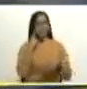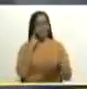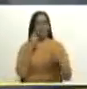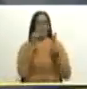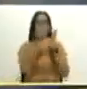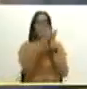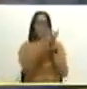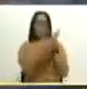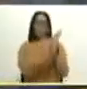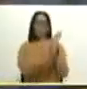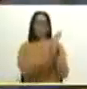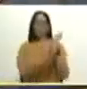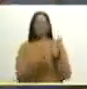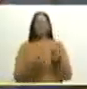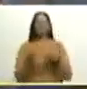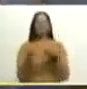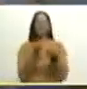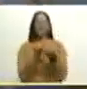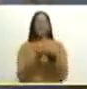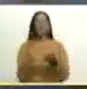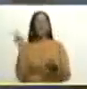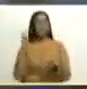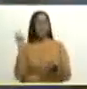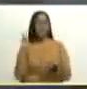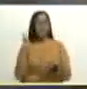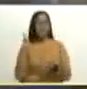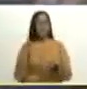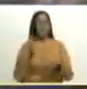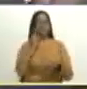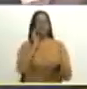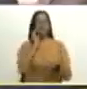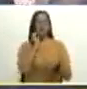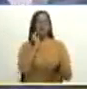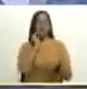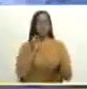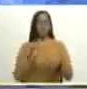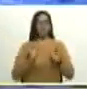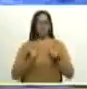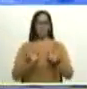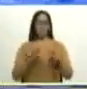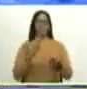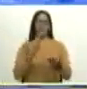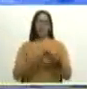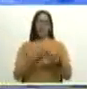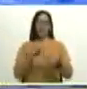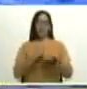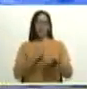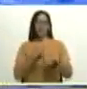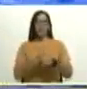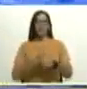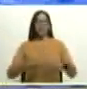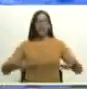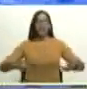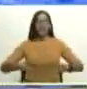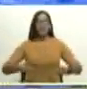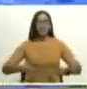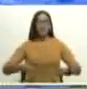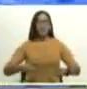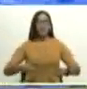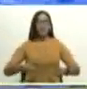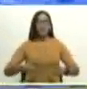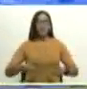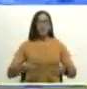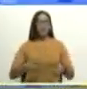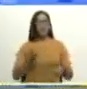datos. La economía venezolana ha experimentado afortunadamente, gracias al trabajo y al esfuerzo de